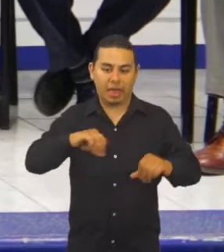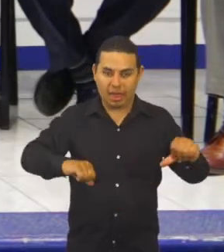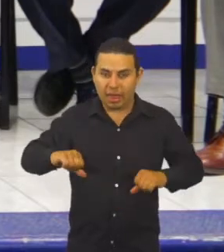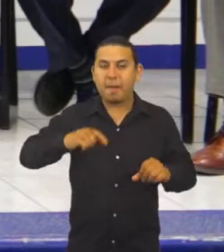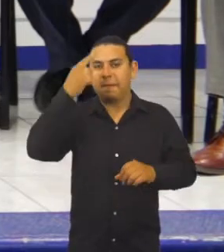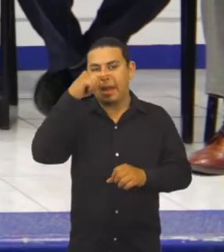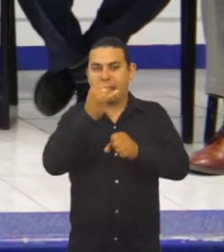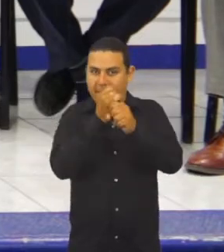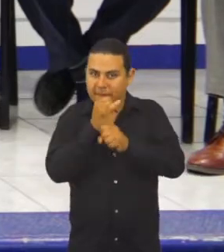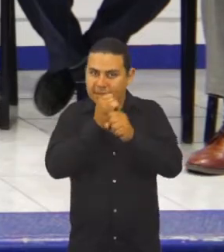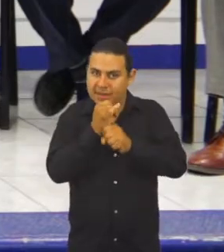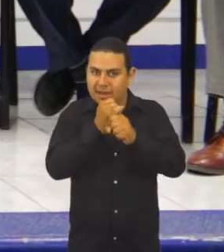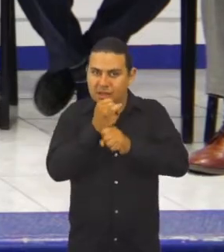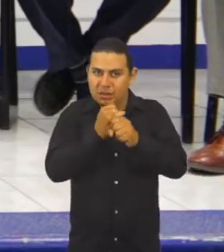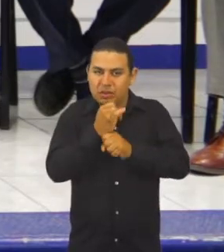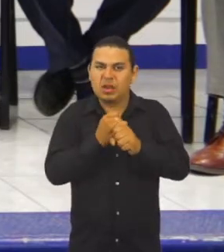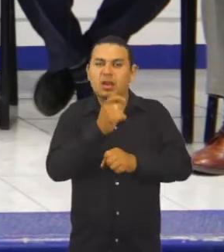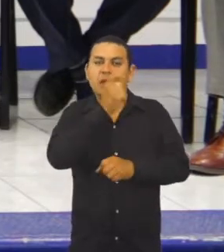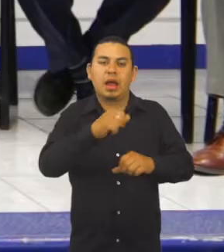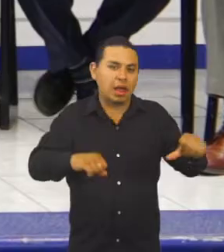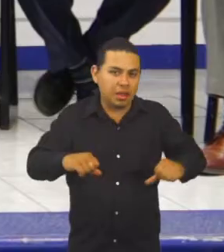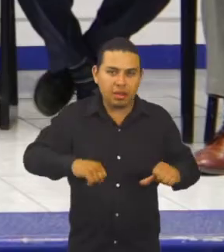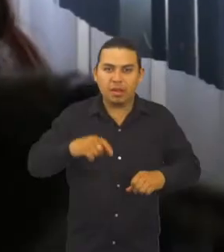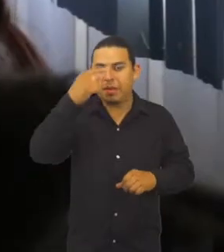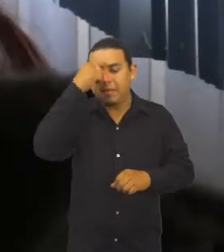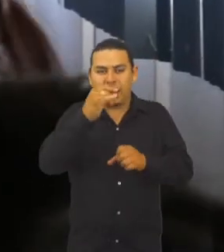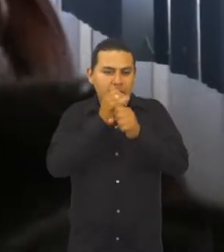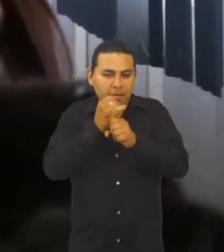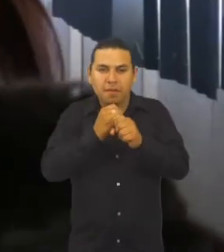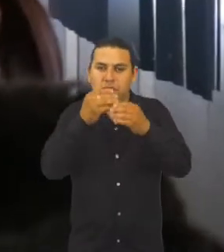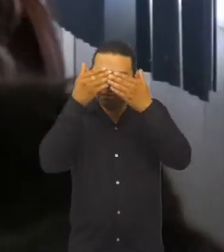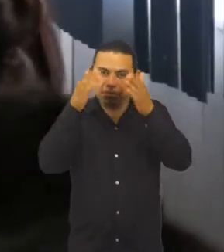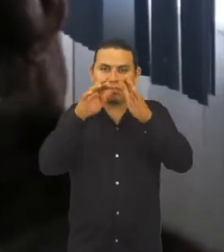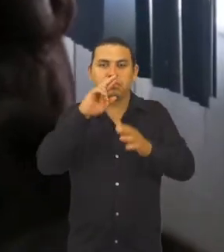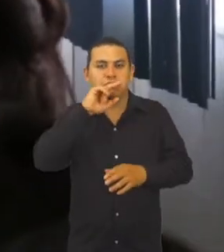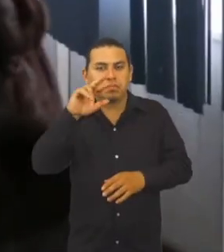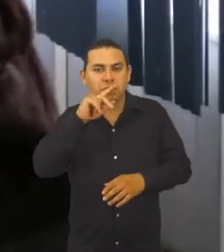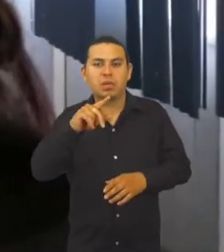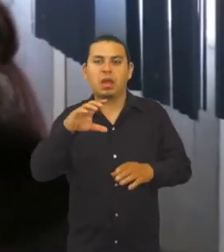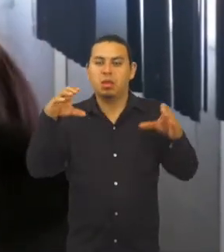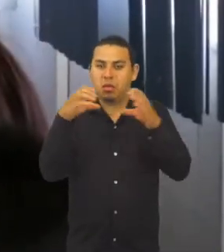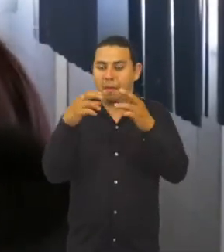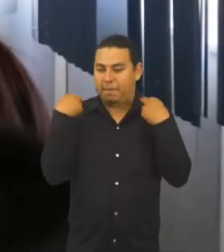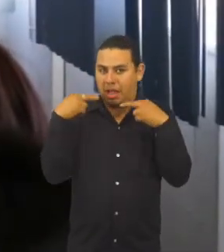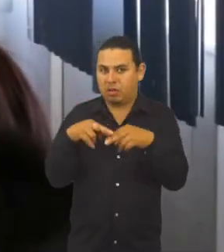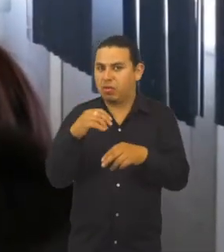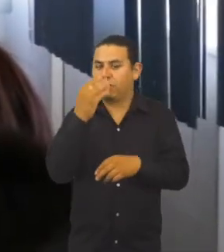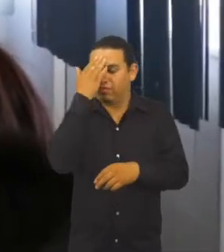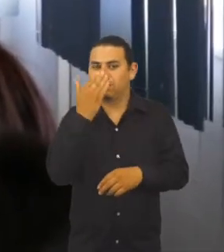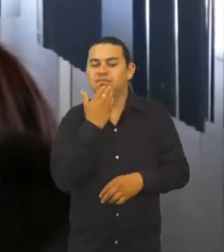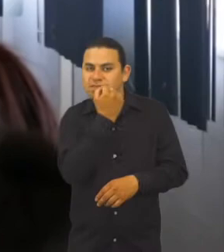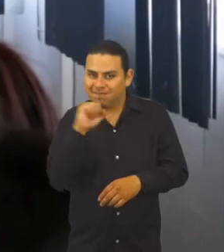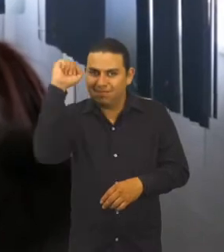tenemos actividades de investigación, pero estas actividades de investigación las tenemos que hacer en conjunto y tenemos que formar